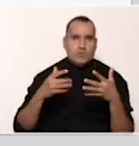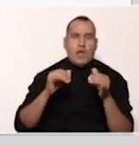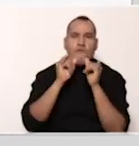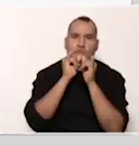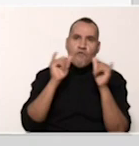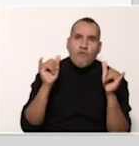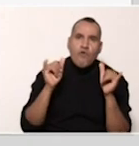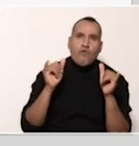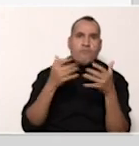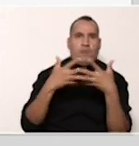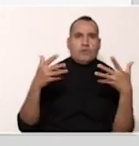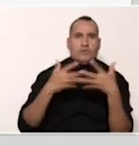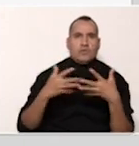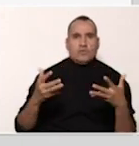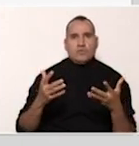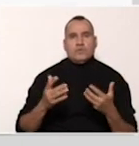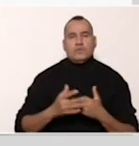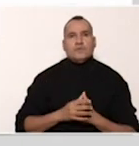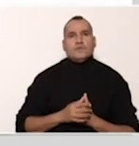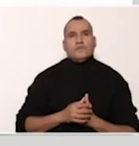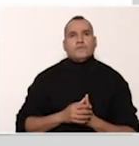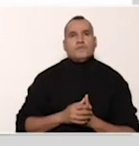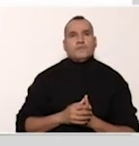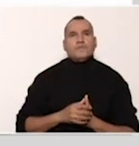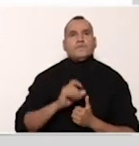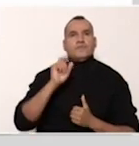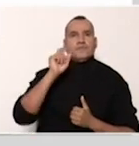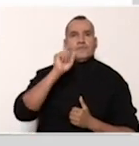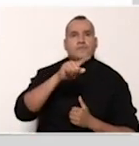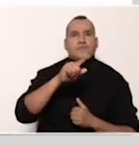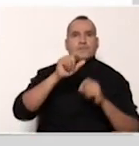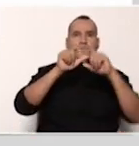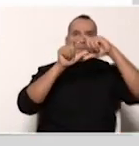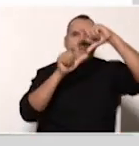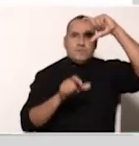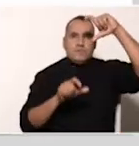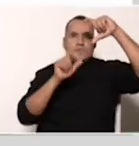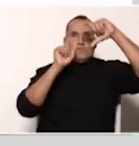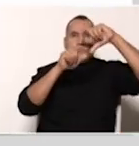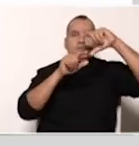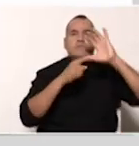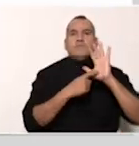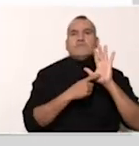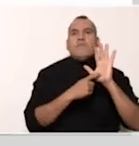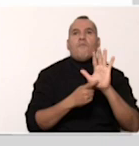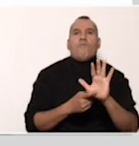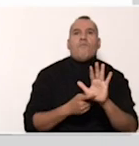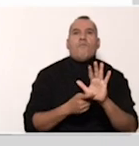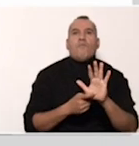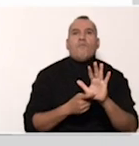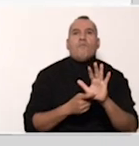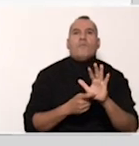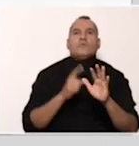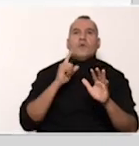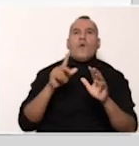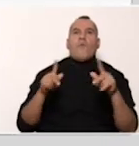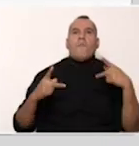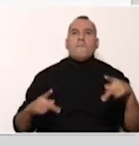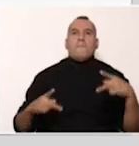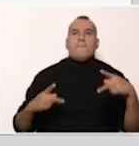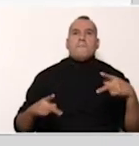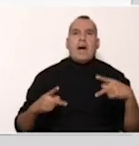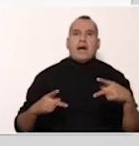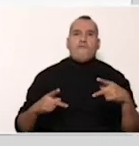web características particulares. Para ello voy a utilizar la etiqueta P para indicar un párrafo. Fíjense que